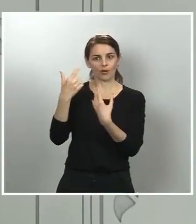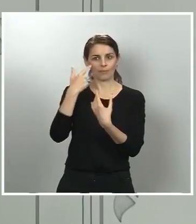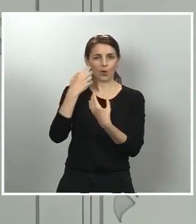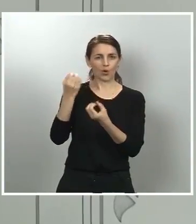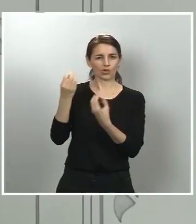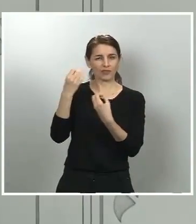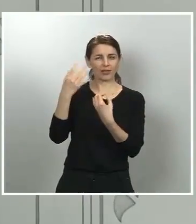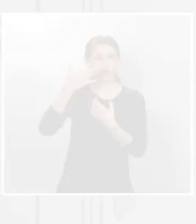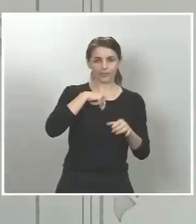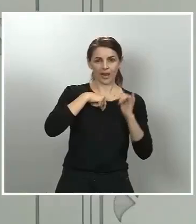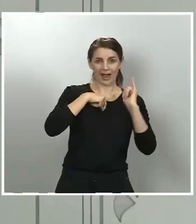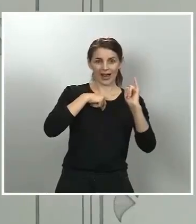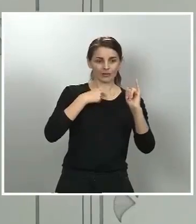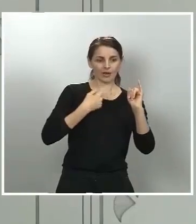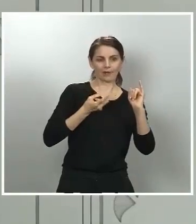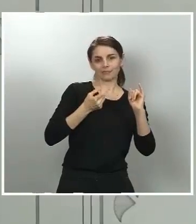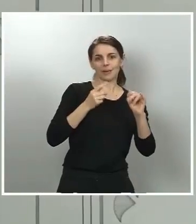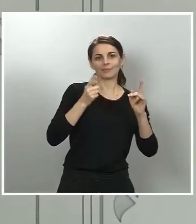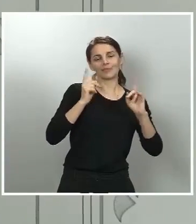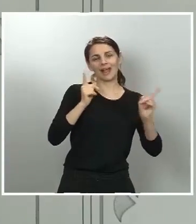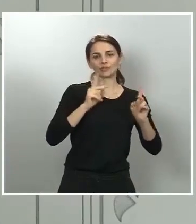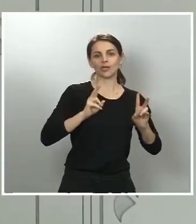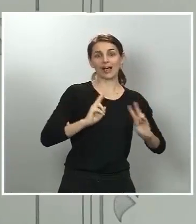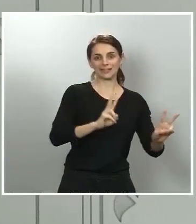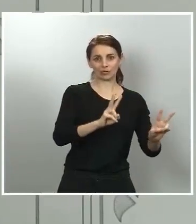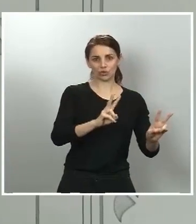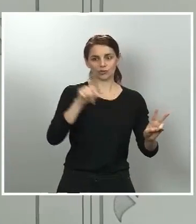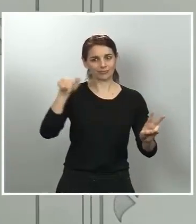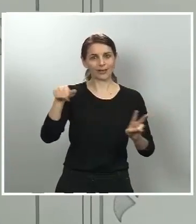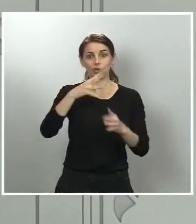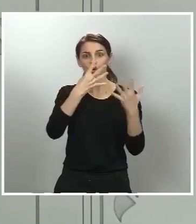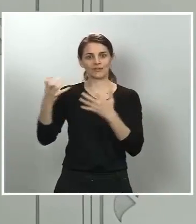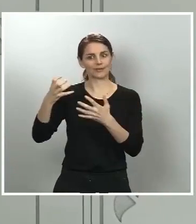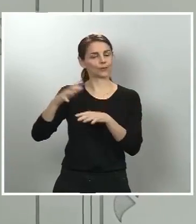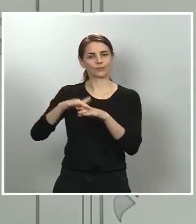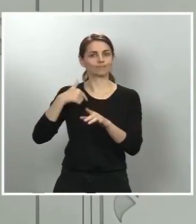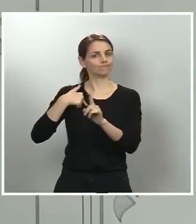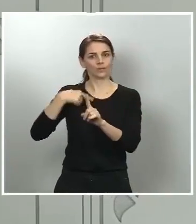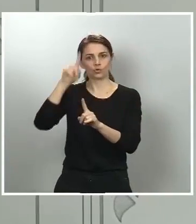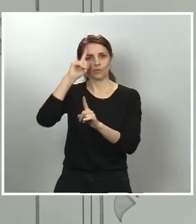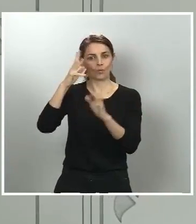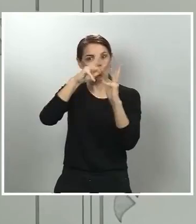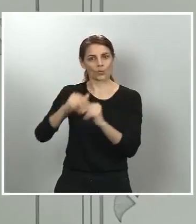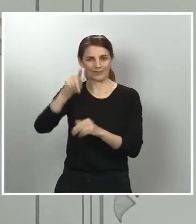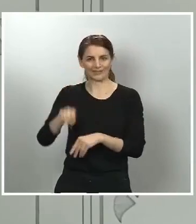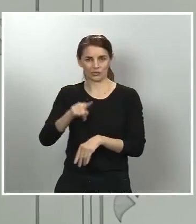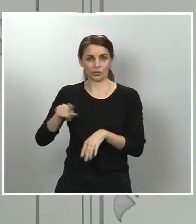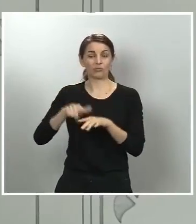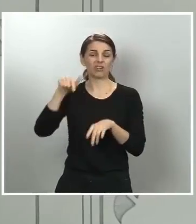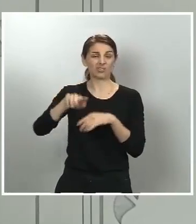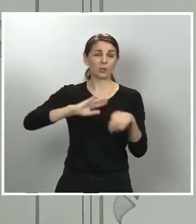diagnósticos de pcr de datos se podrá corregir mañana una vez que la comunidad autónoma y el centro de acción de alerta se haya hemos aclarado